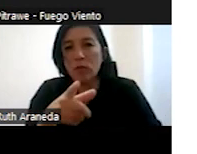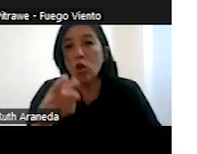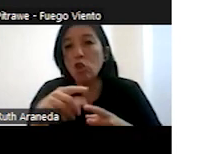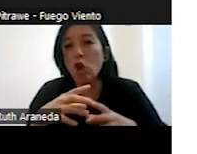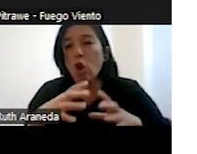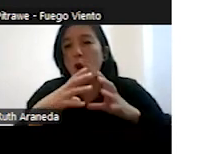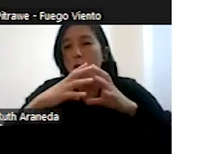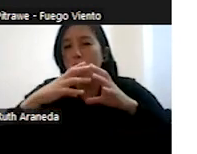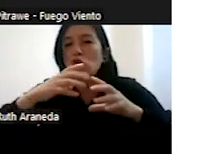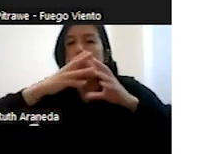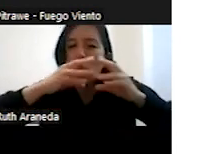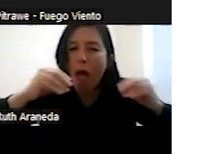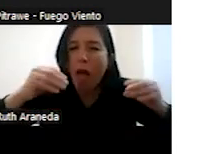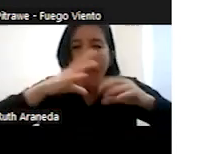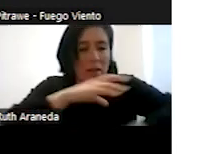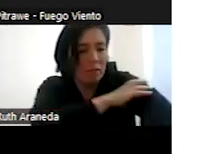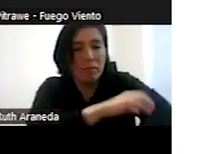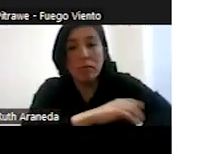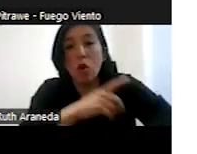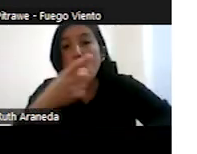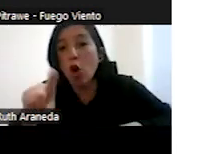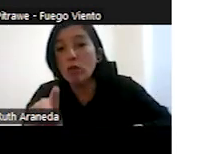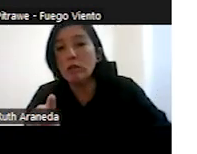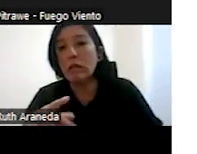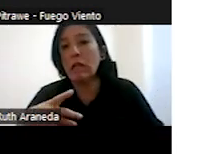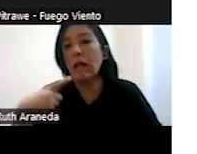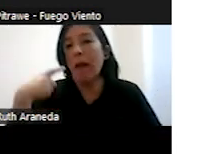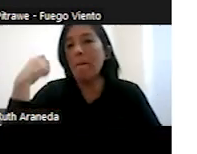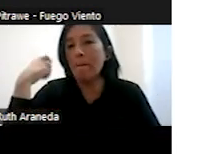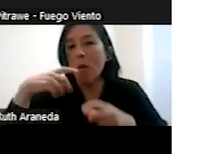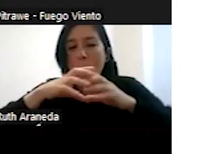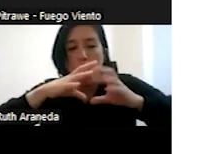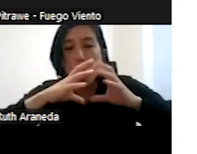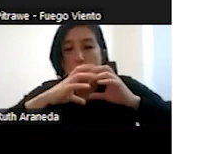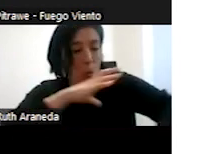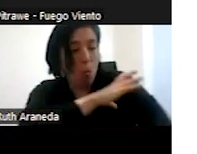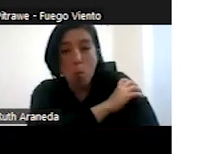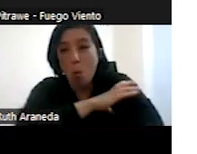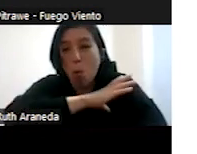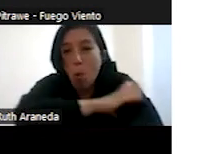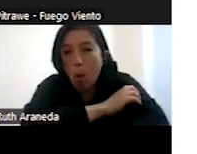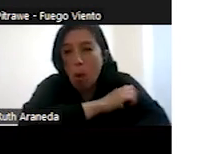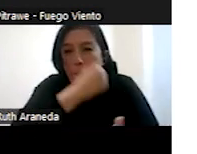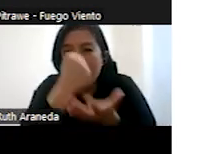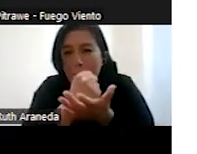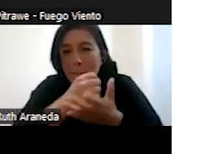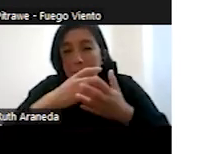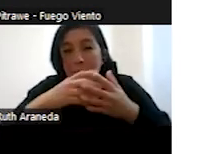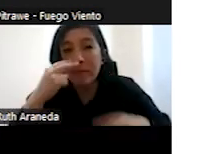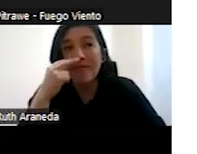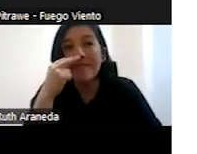extremo tenemos una inserción muscular bastante marcada. Entonces, este tipo de rasgos,